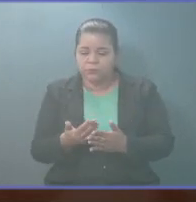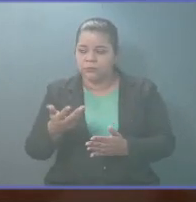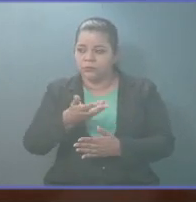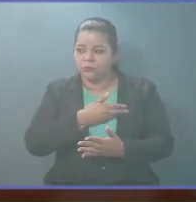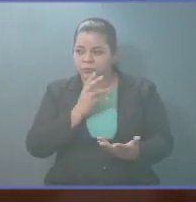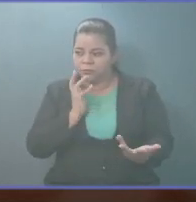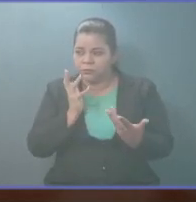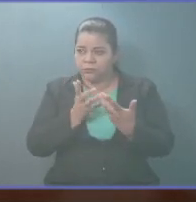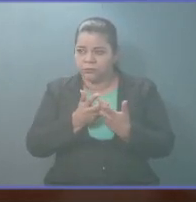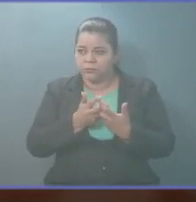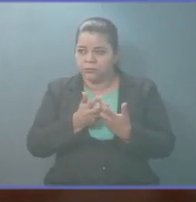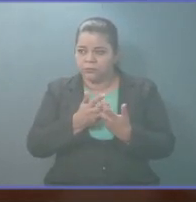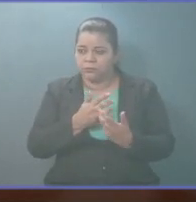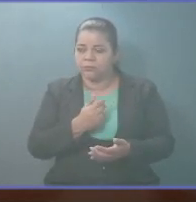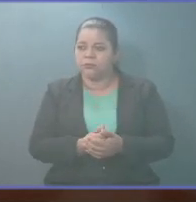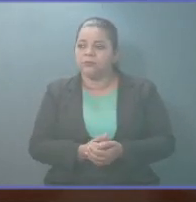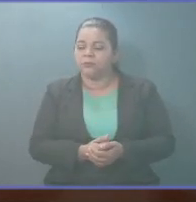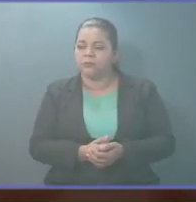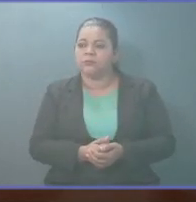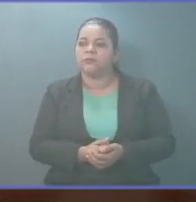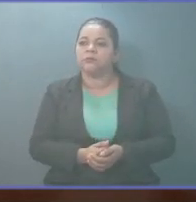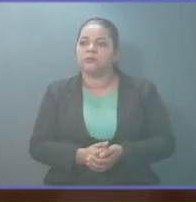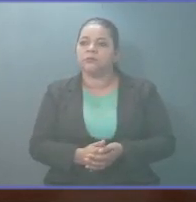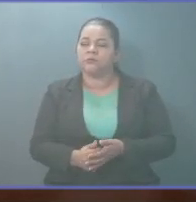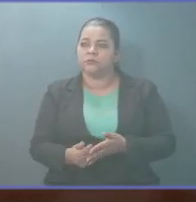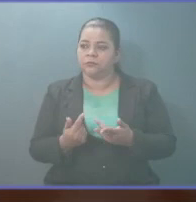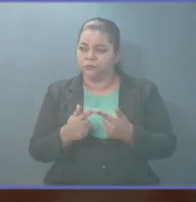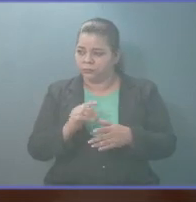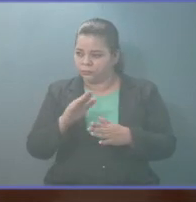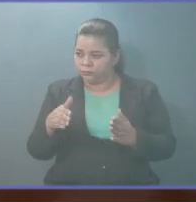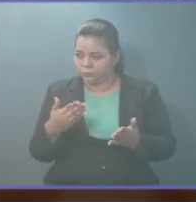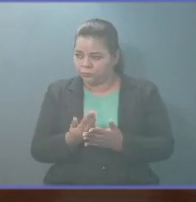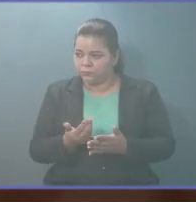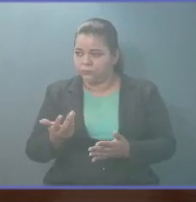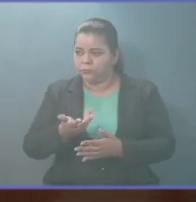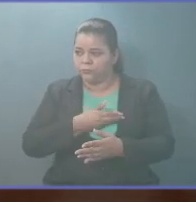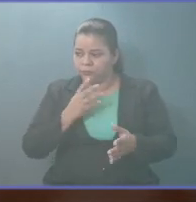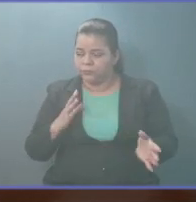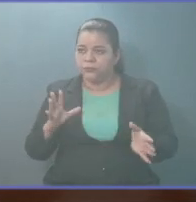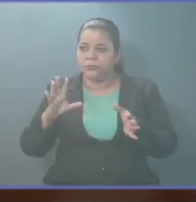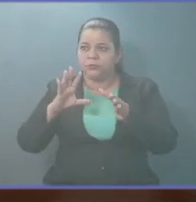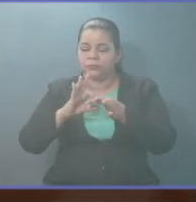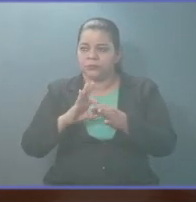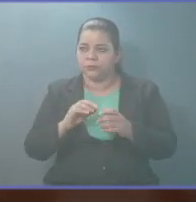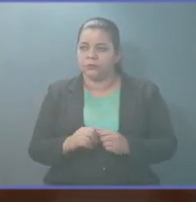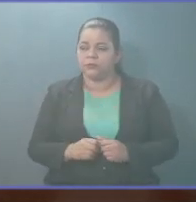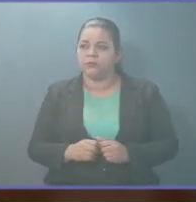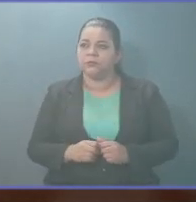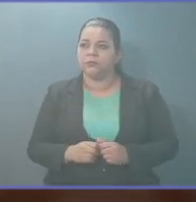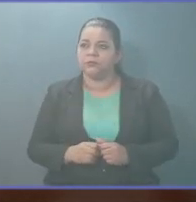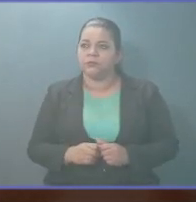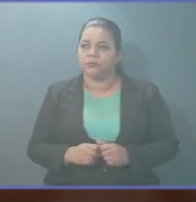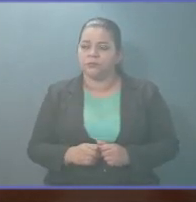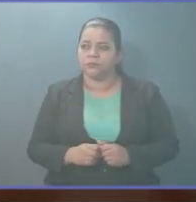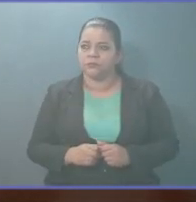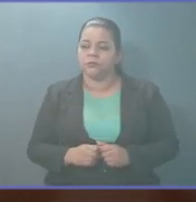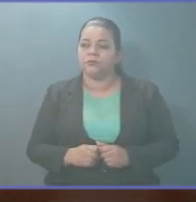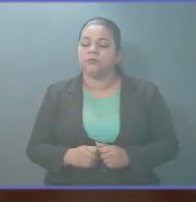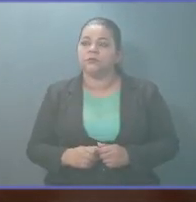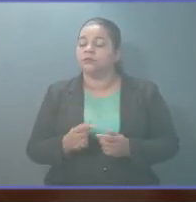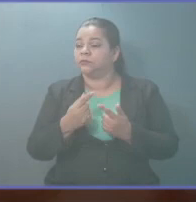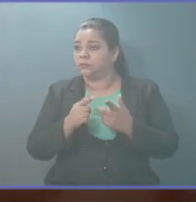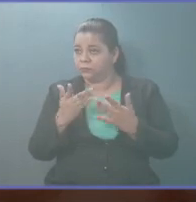sentencia estimatoria ya es una orden final que fue dada al expediente. Esa